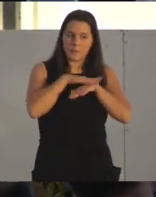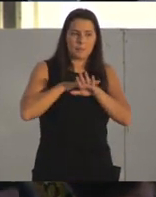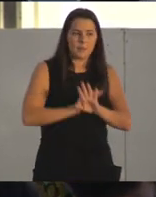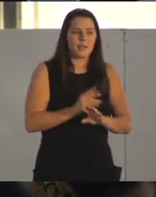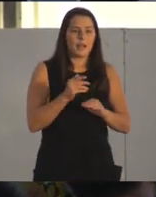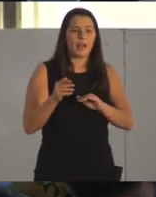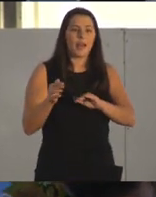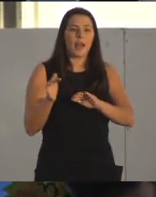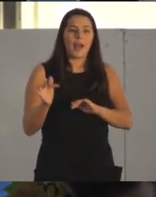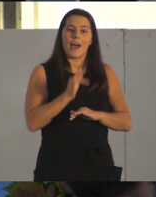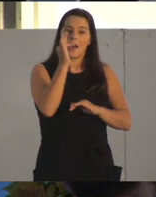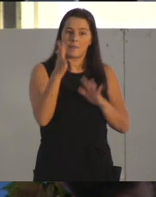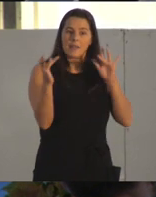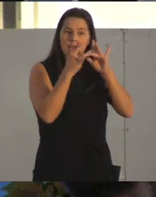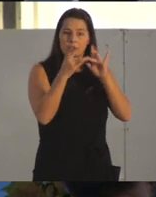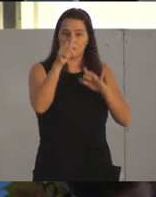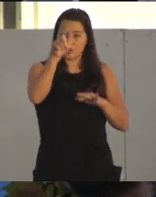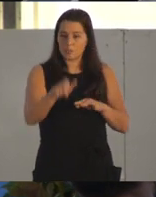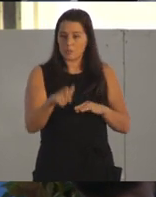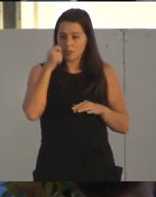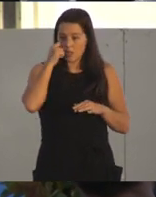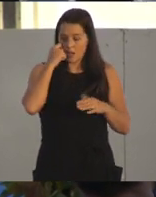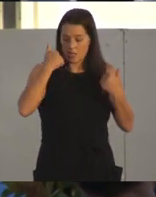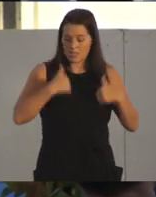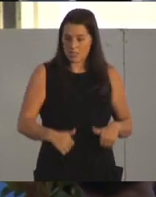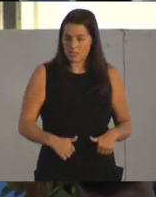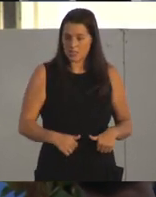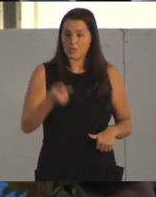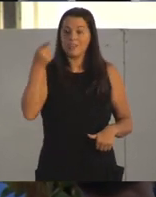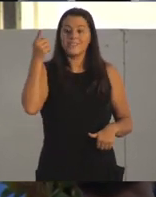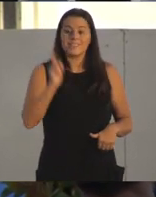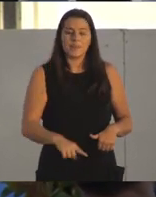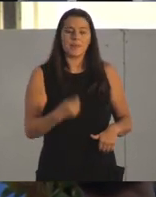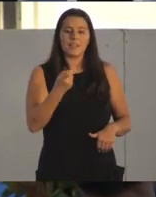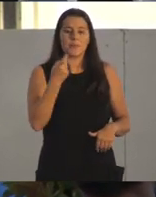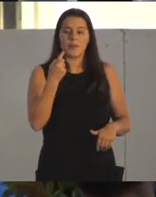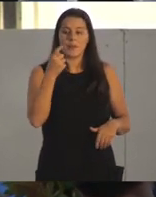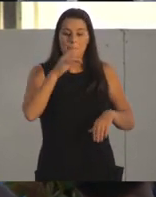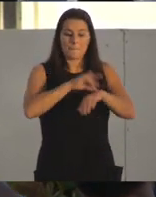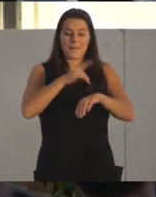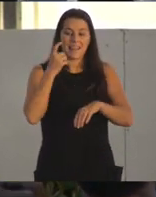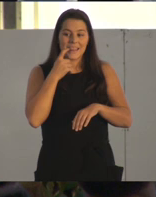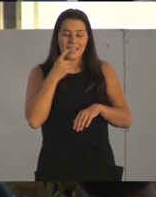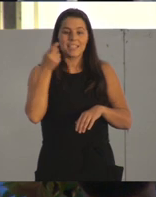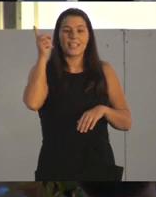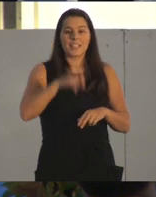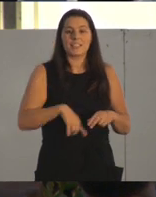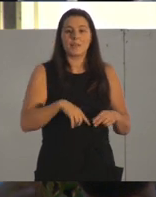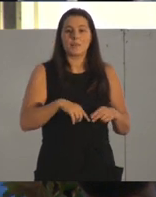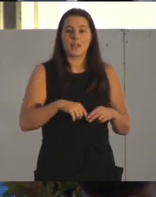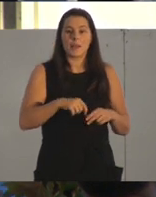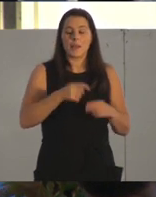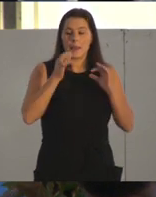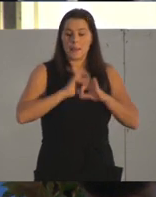aparte de contactar con este personal sanitario, necesitaríamos también la colaboración de odontólogos y nutricionistas. Odontólogos, ¿por